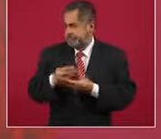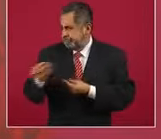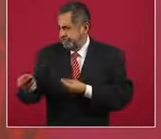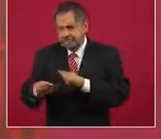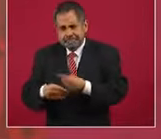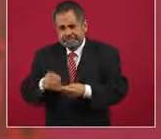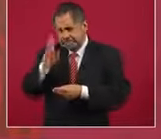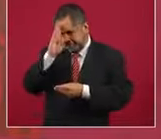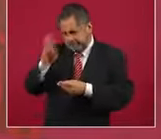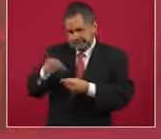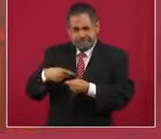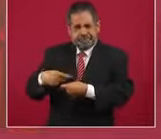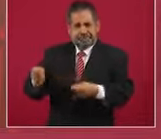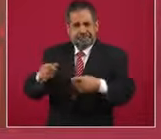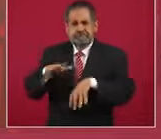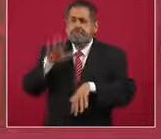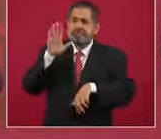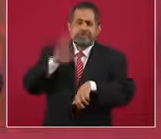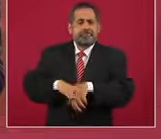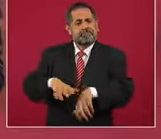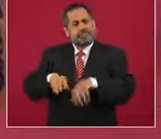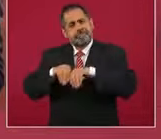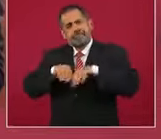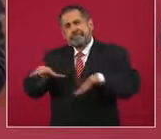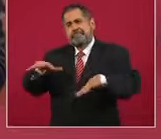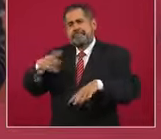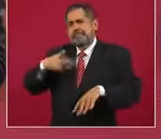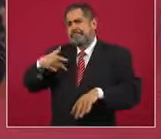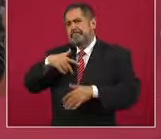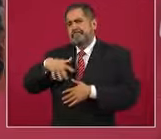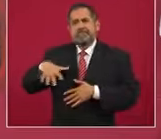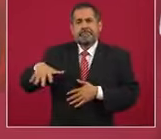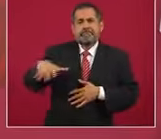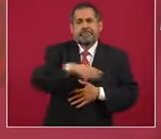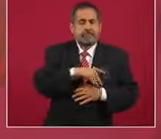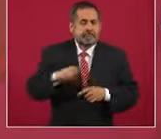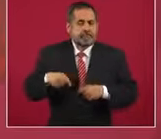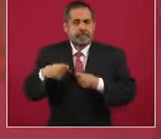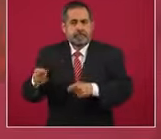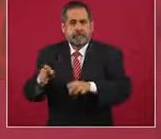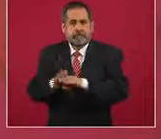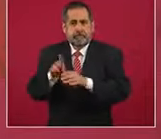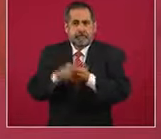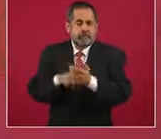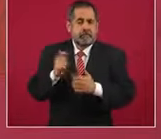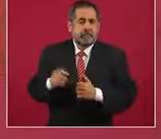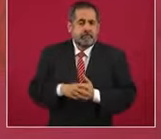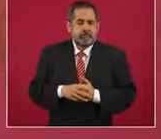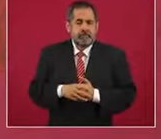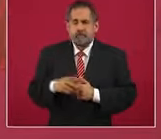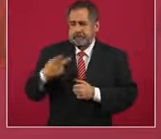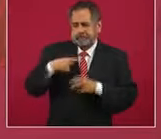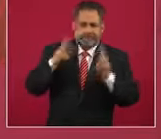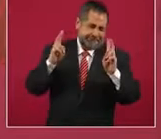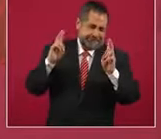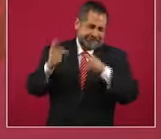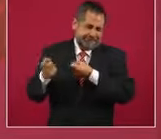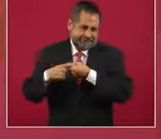a un número mayor de, vamos a decir, cuentavientes